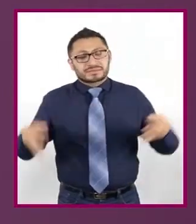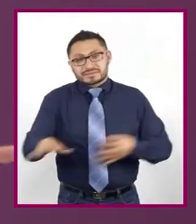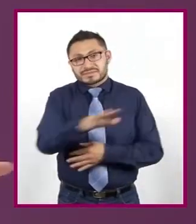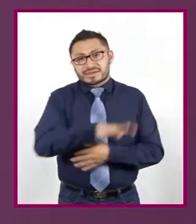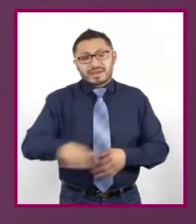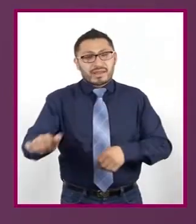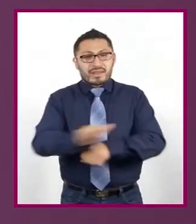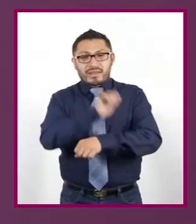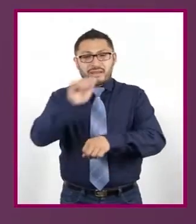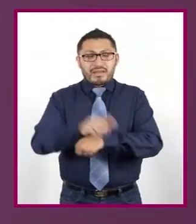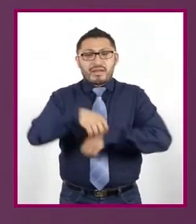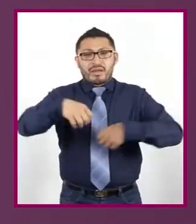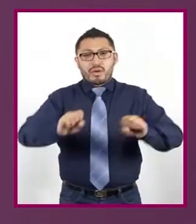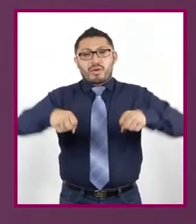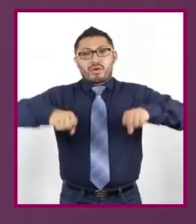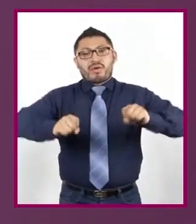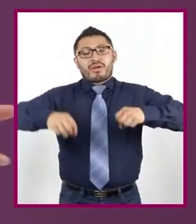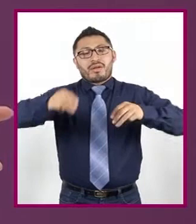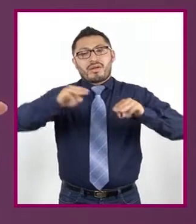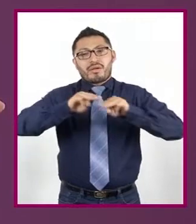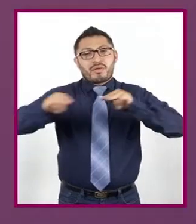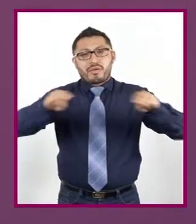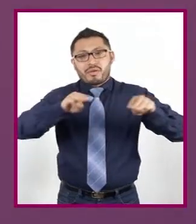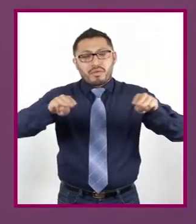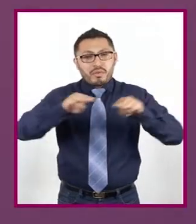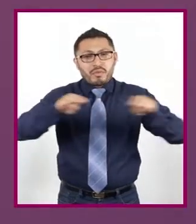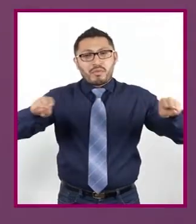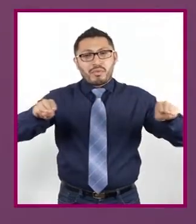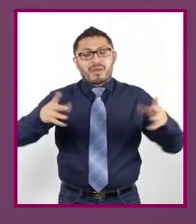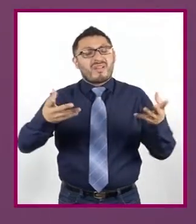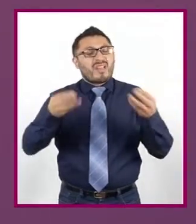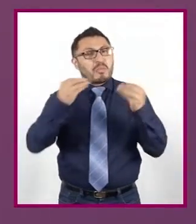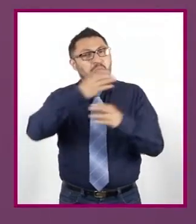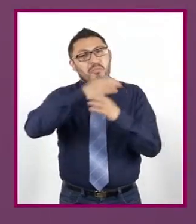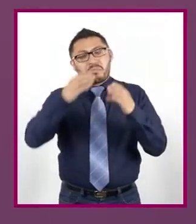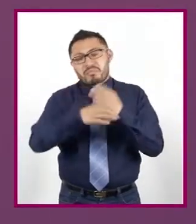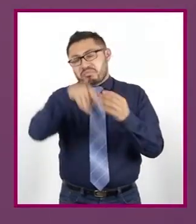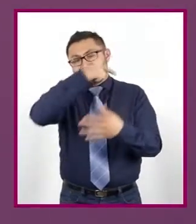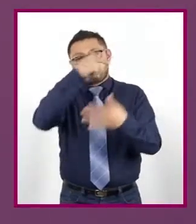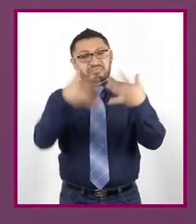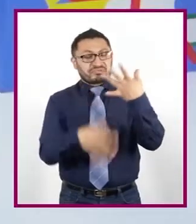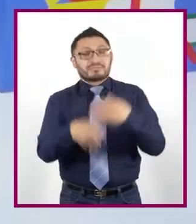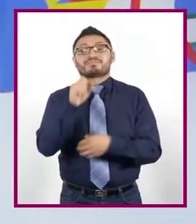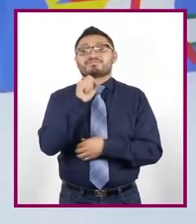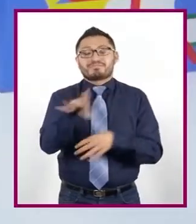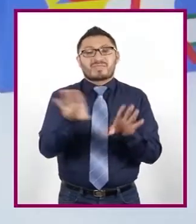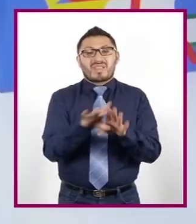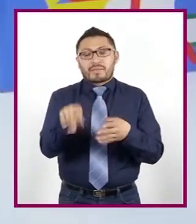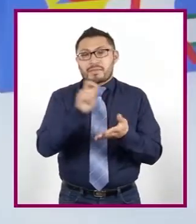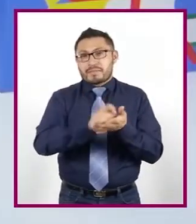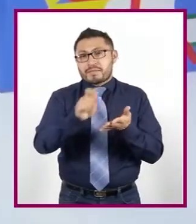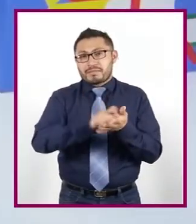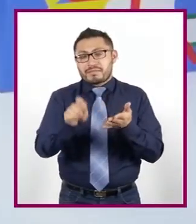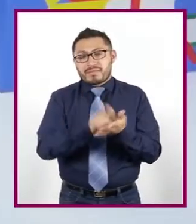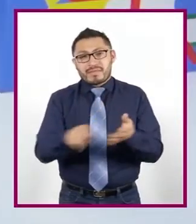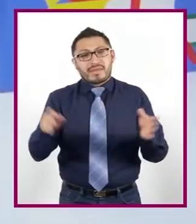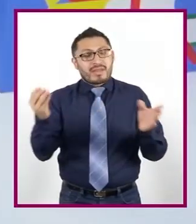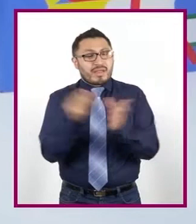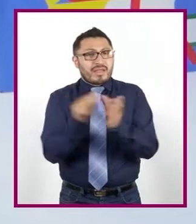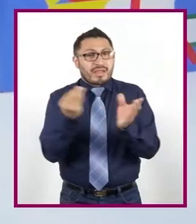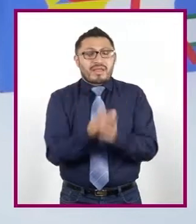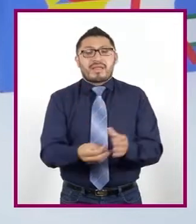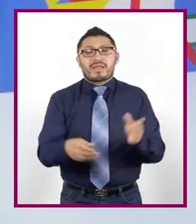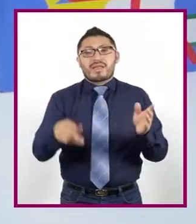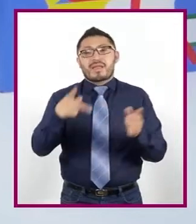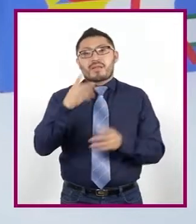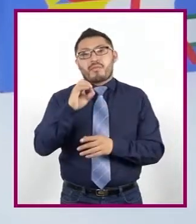autos, motocicletas, muebles y muchas cosas más. También las escrituras de propiedades, las pólizas de